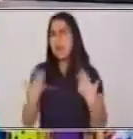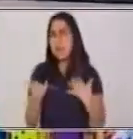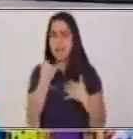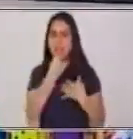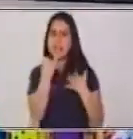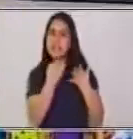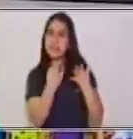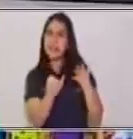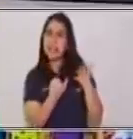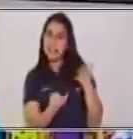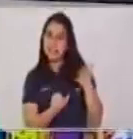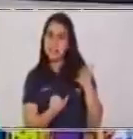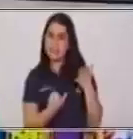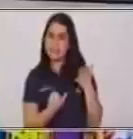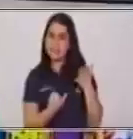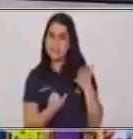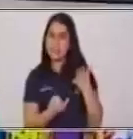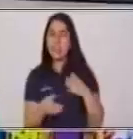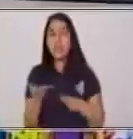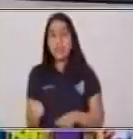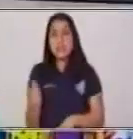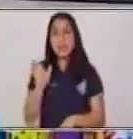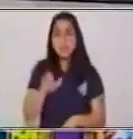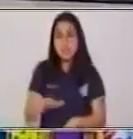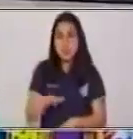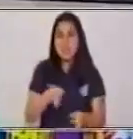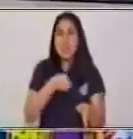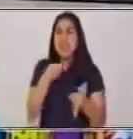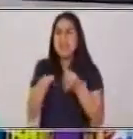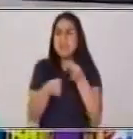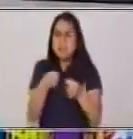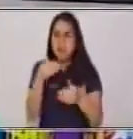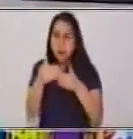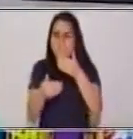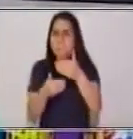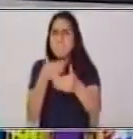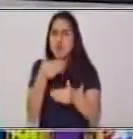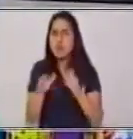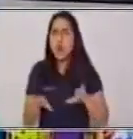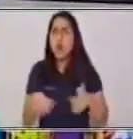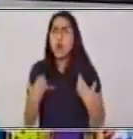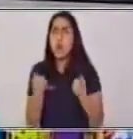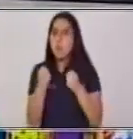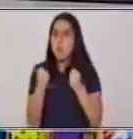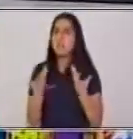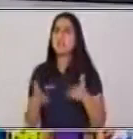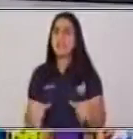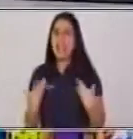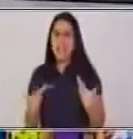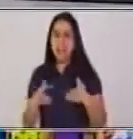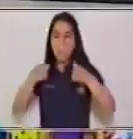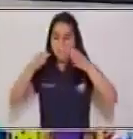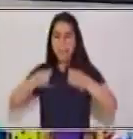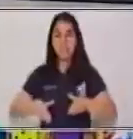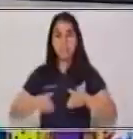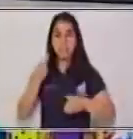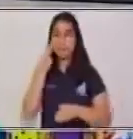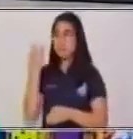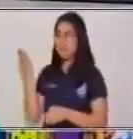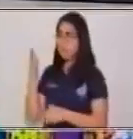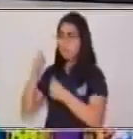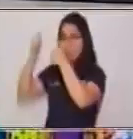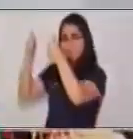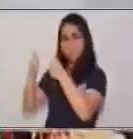ejemplo, explicaremos todo el procedimiento para realizar exitosamente una magdalena. En el párrafo de